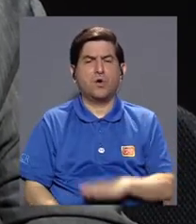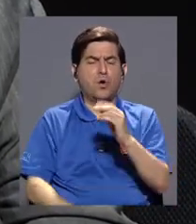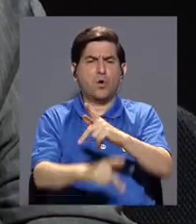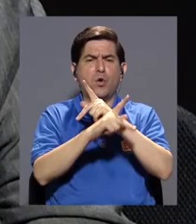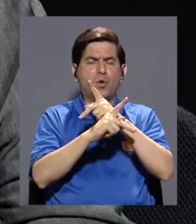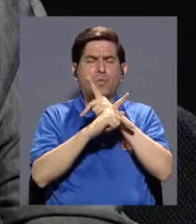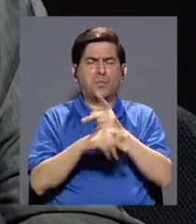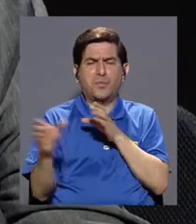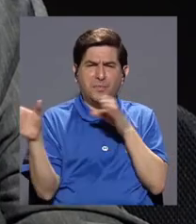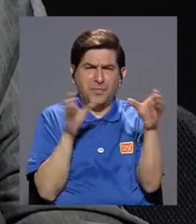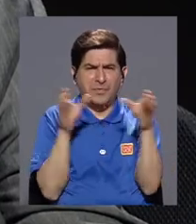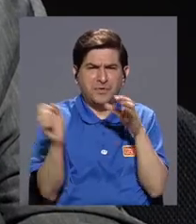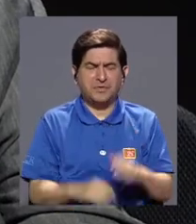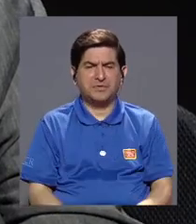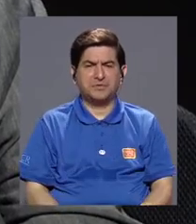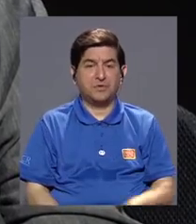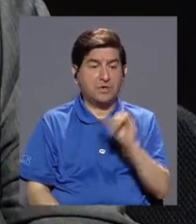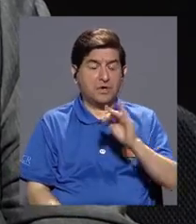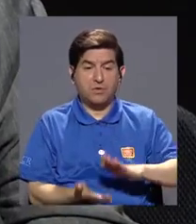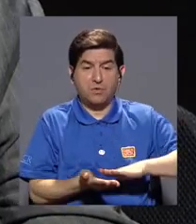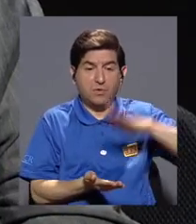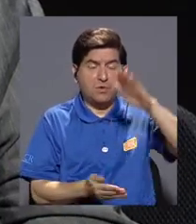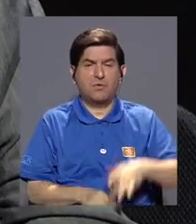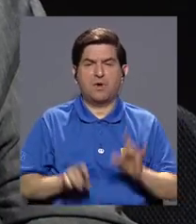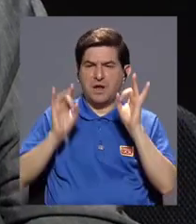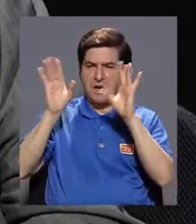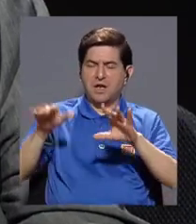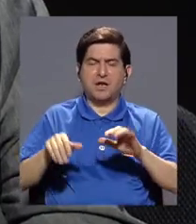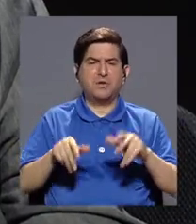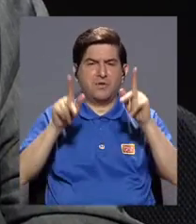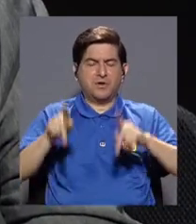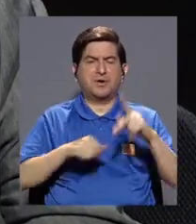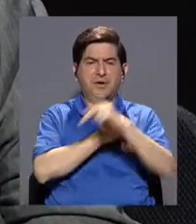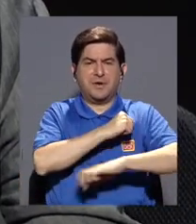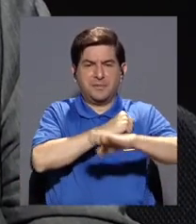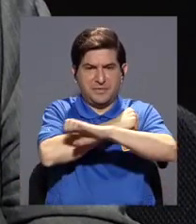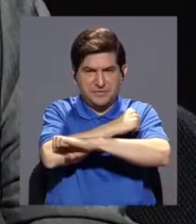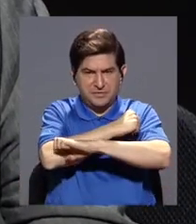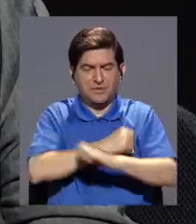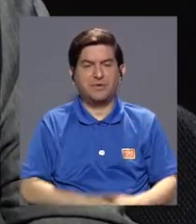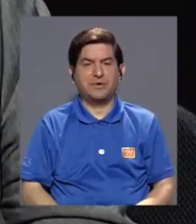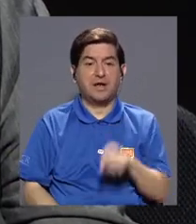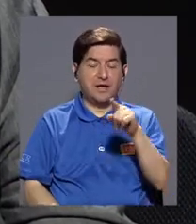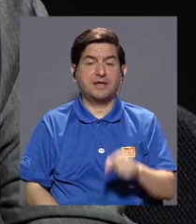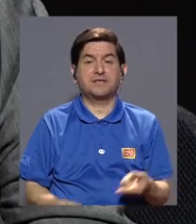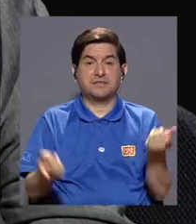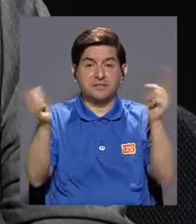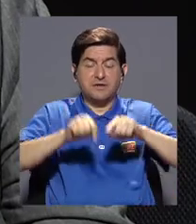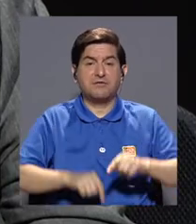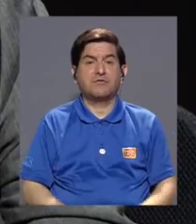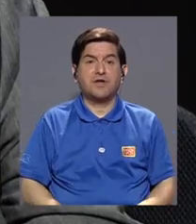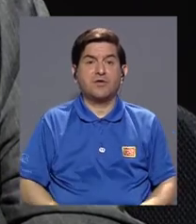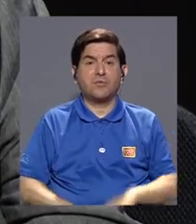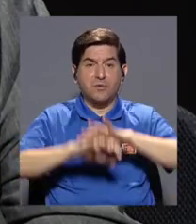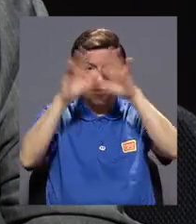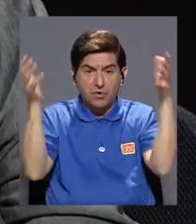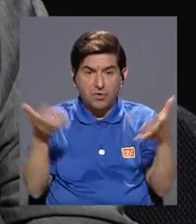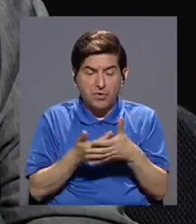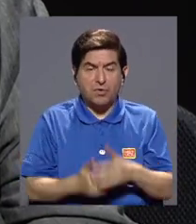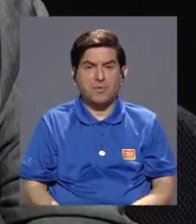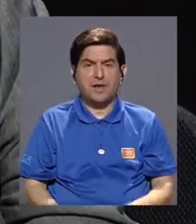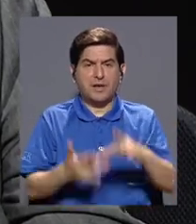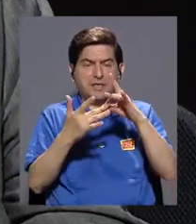proteccionismos comerciales, el ascenso de la xenofobia, que es un fenómeno global,